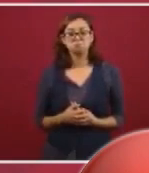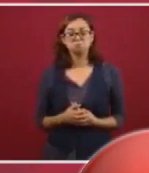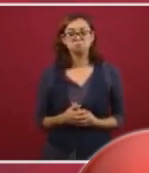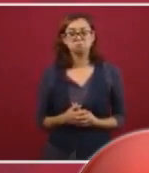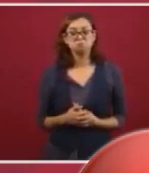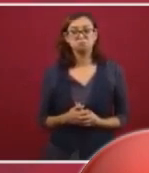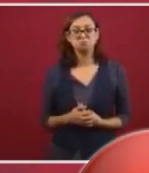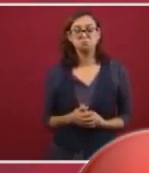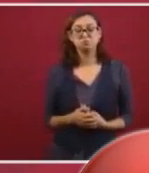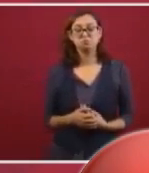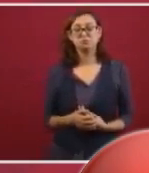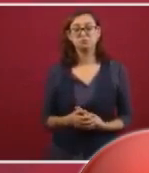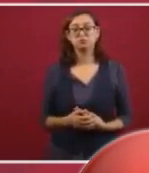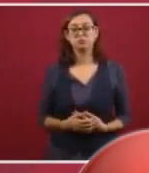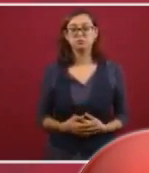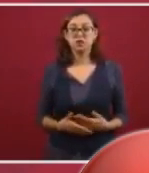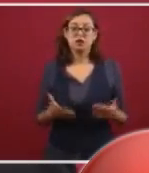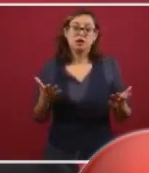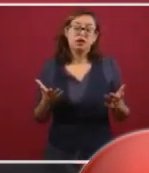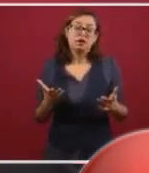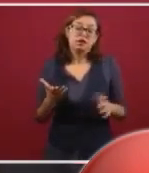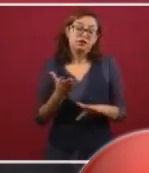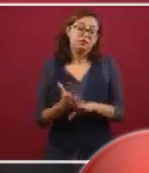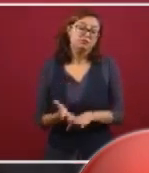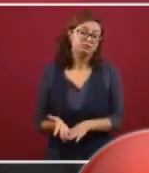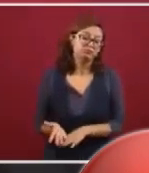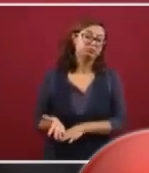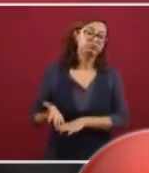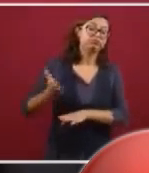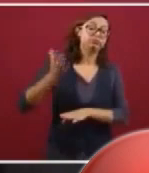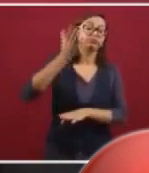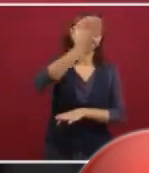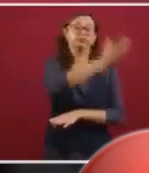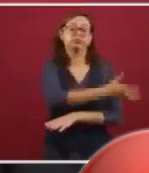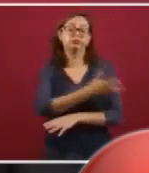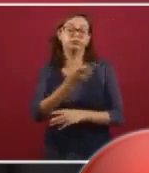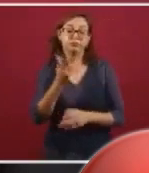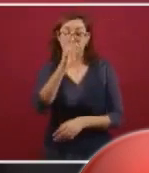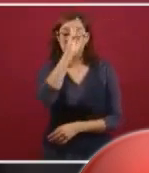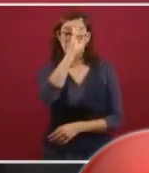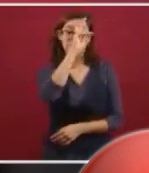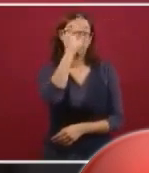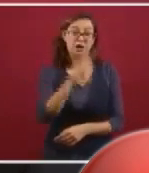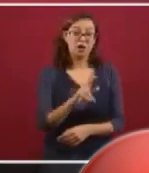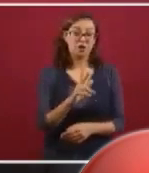comparación de lo que hubo, ya no es